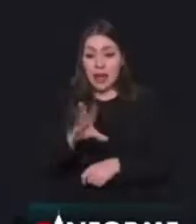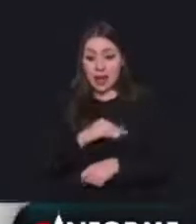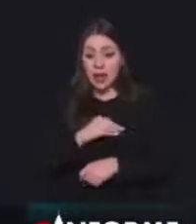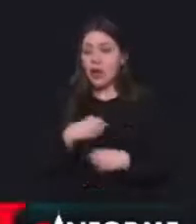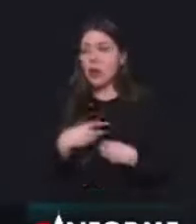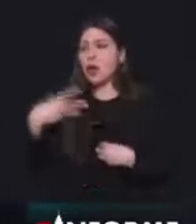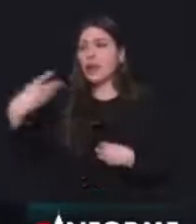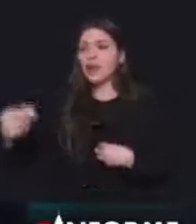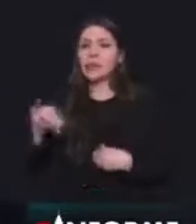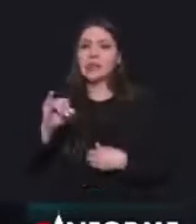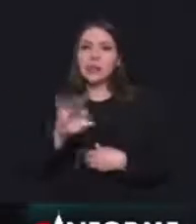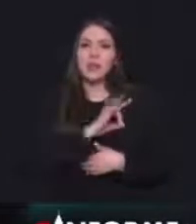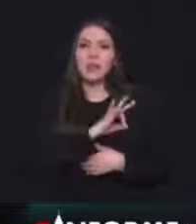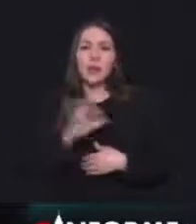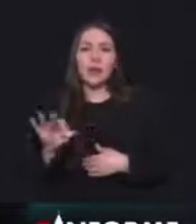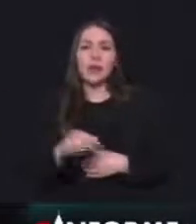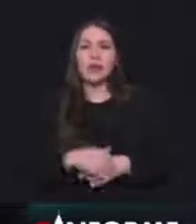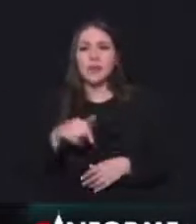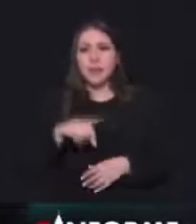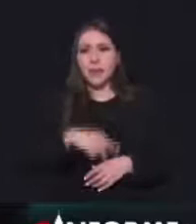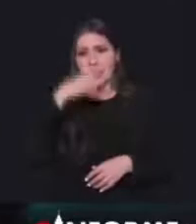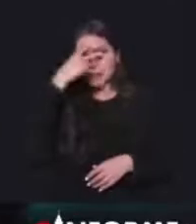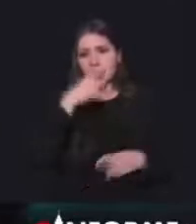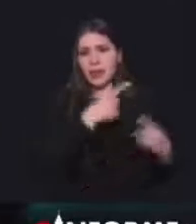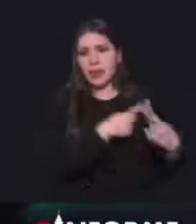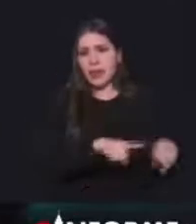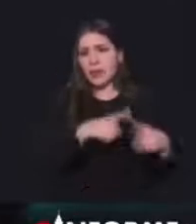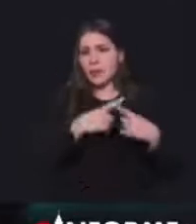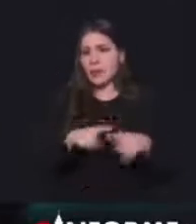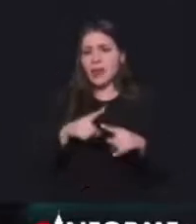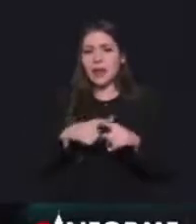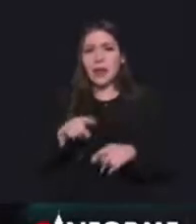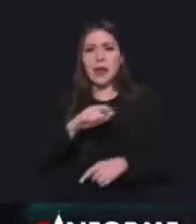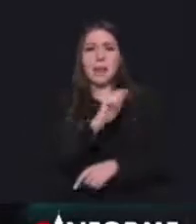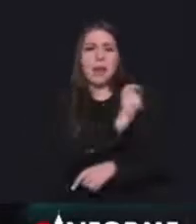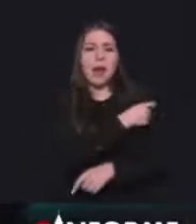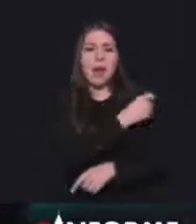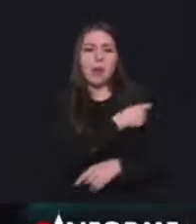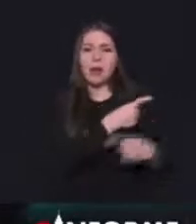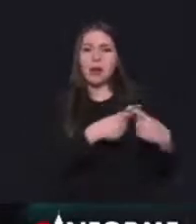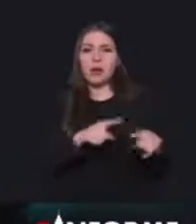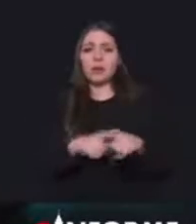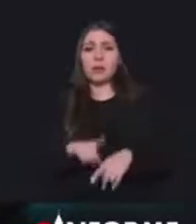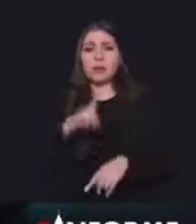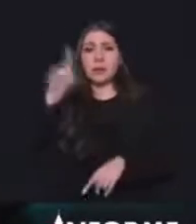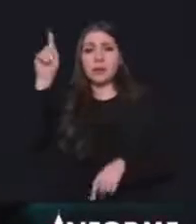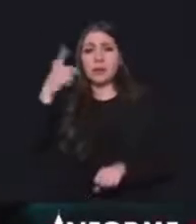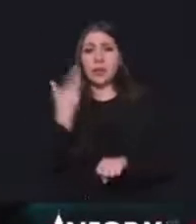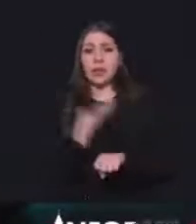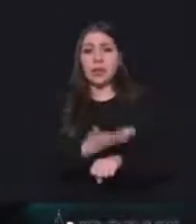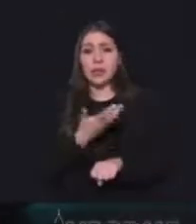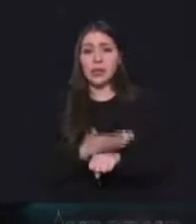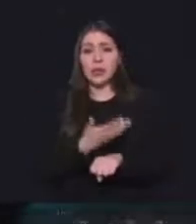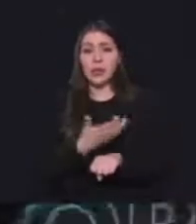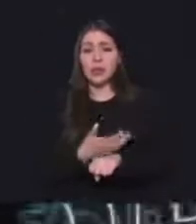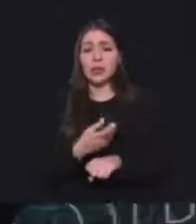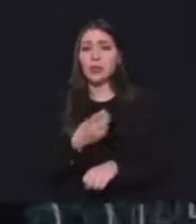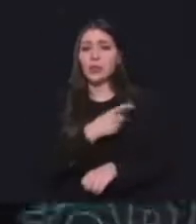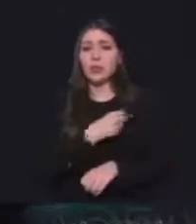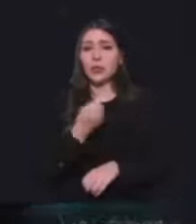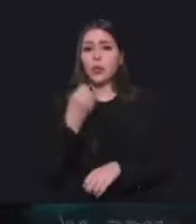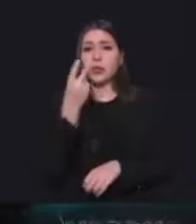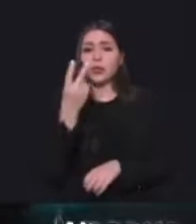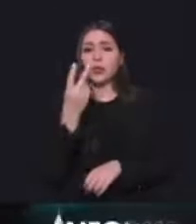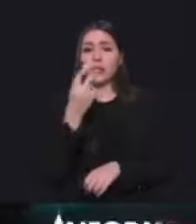estamos usando varios tipos de vacunas. Hay datos muy robustos en Estados Unidos que solo han usado prácticamente 2